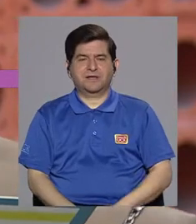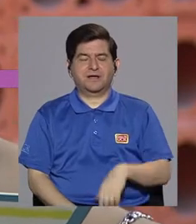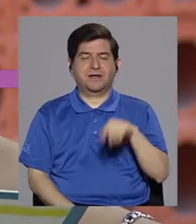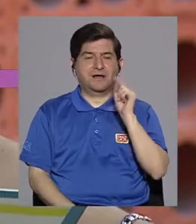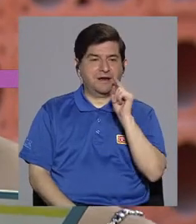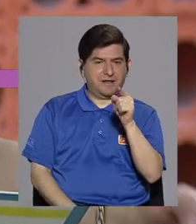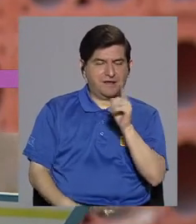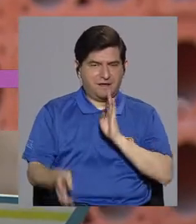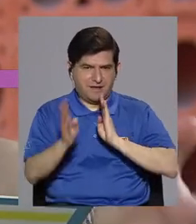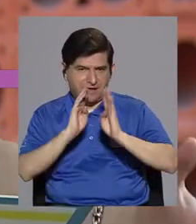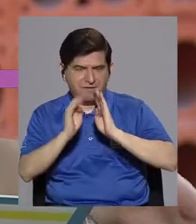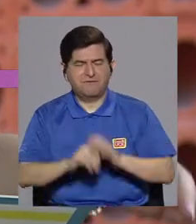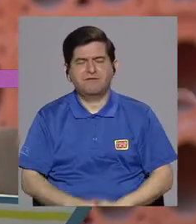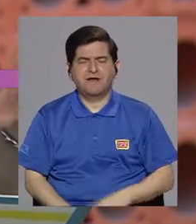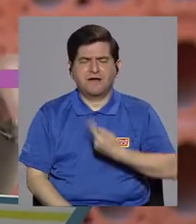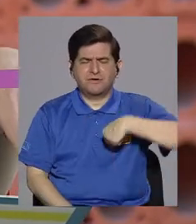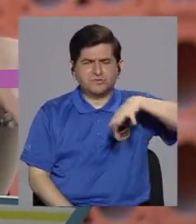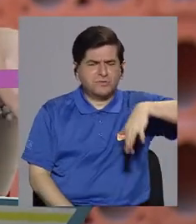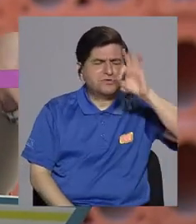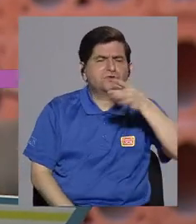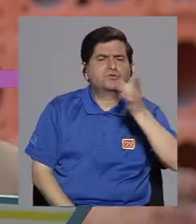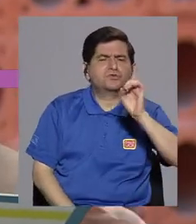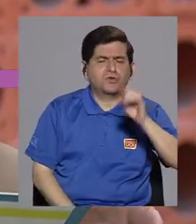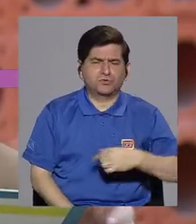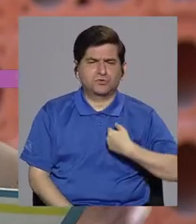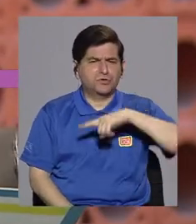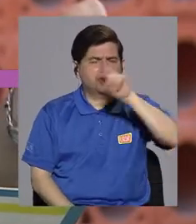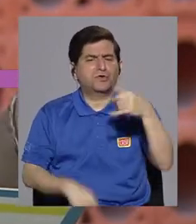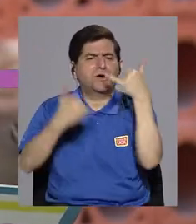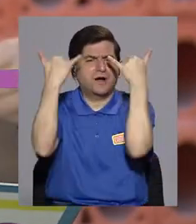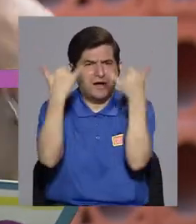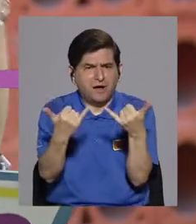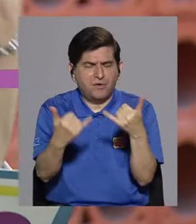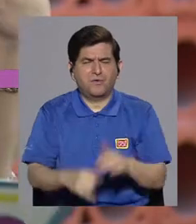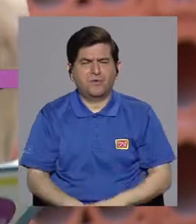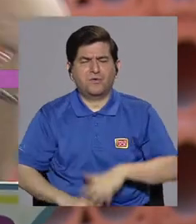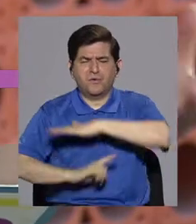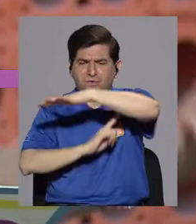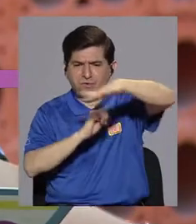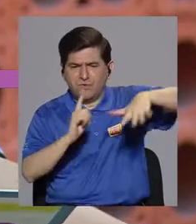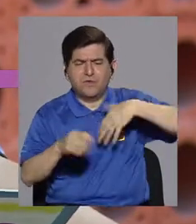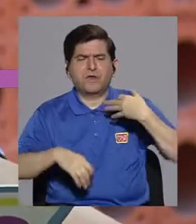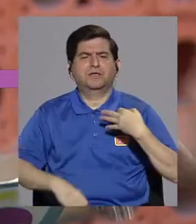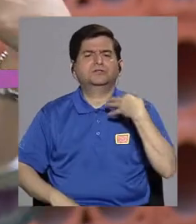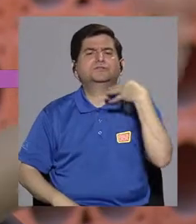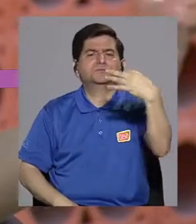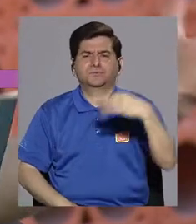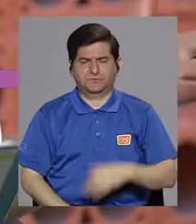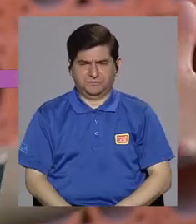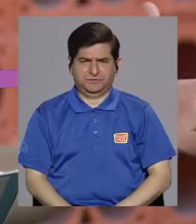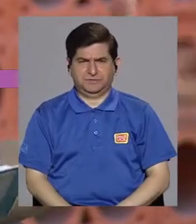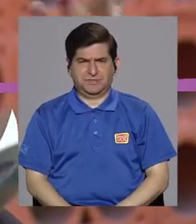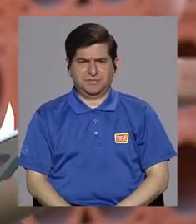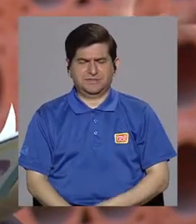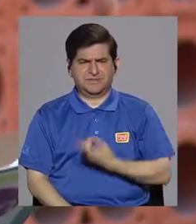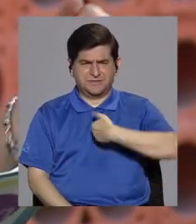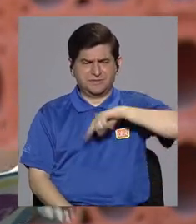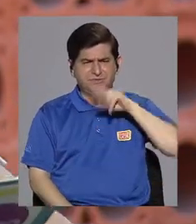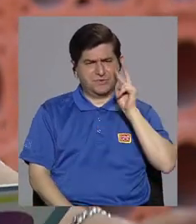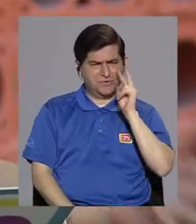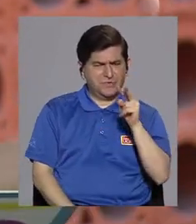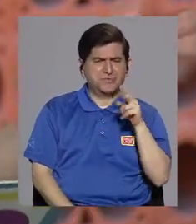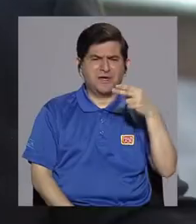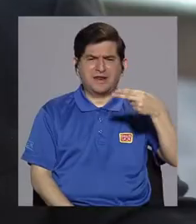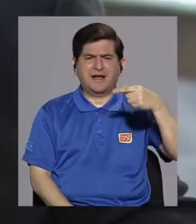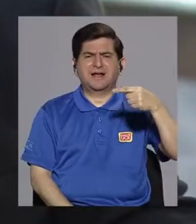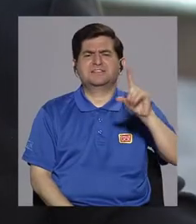de qué es el mercurio, dónde lo encontramos. Me gustaría preguntar específicamente en nuestro entorno diario, digamos así, todos los días, ¿dónde podemos